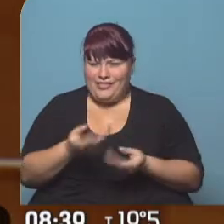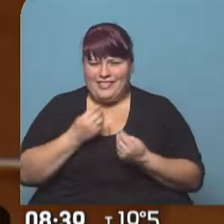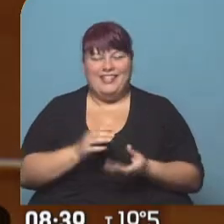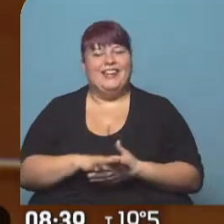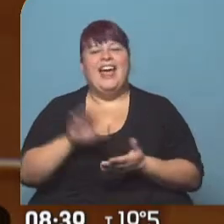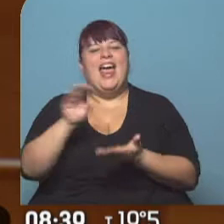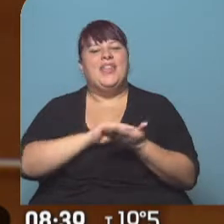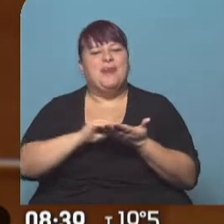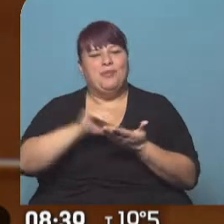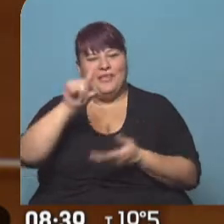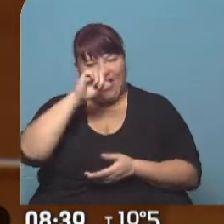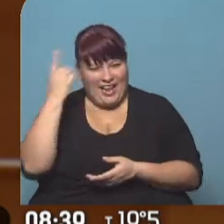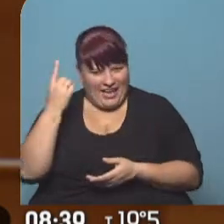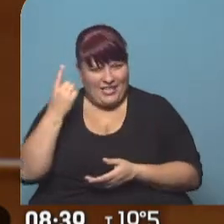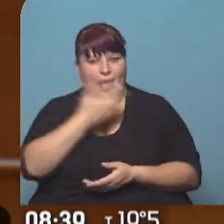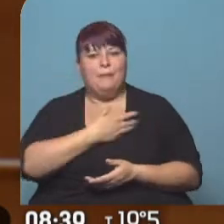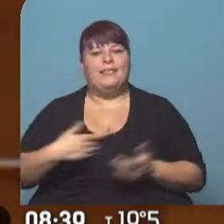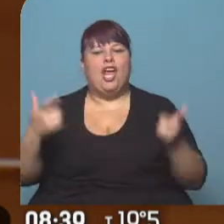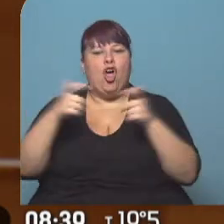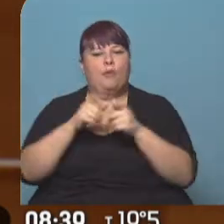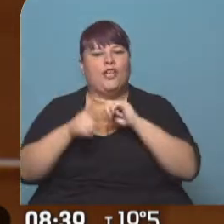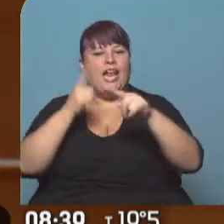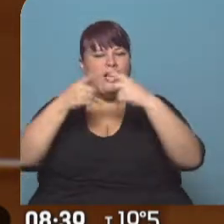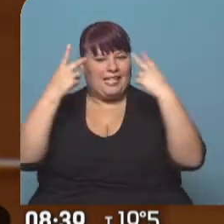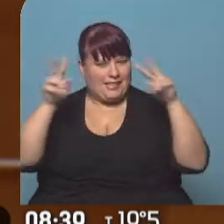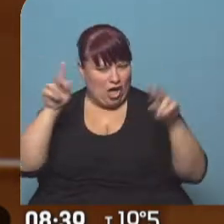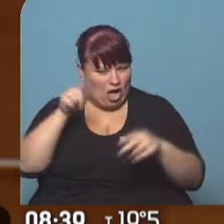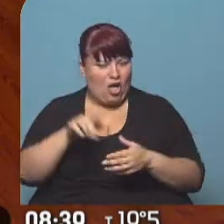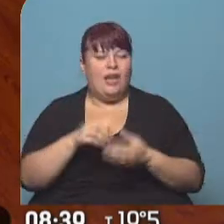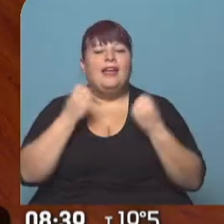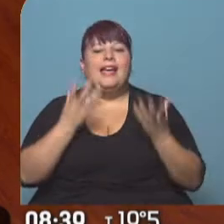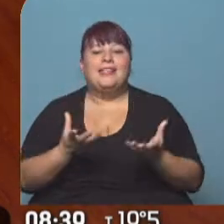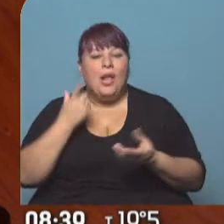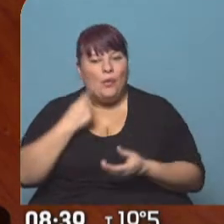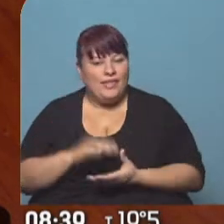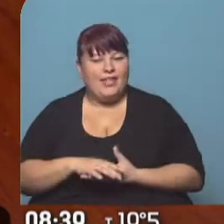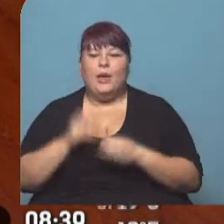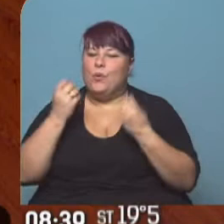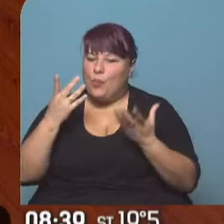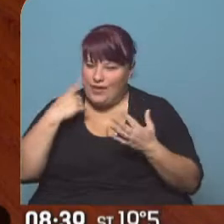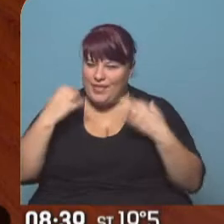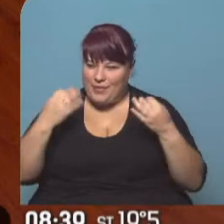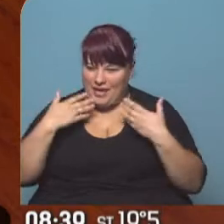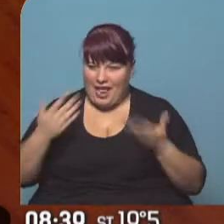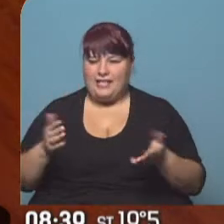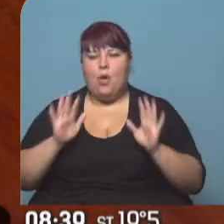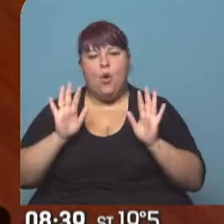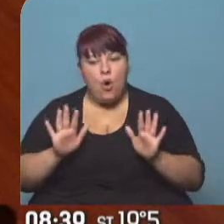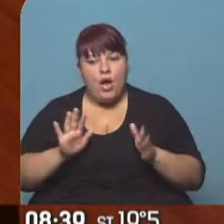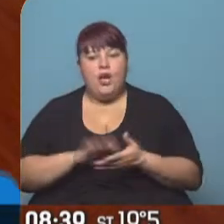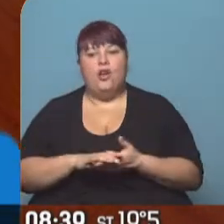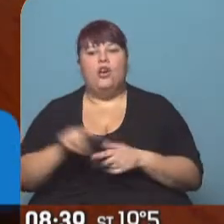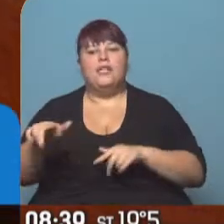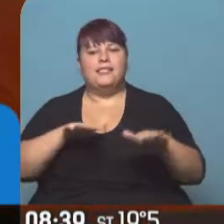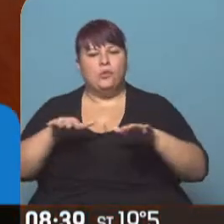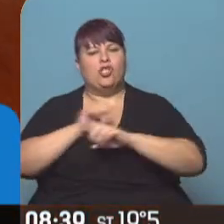diputada nacional en presente a la comisión de relaciones exteriores como cornelio buen día buen día muy bien gracias bueno la